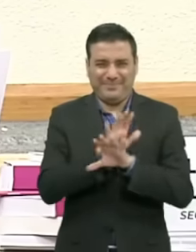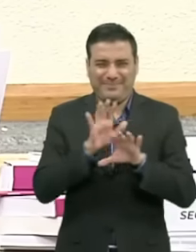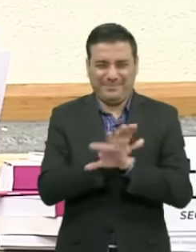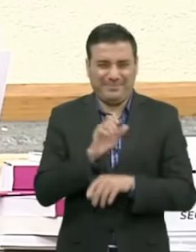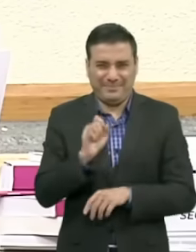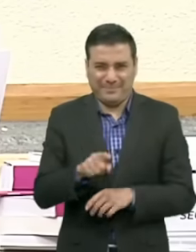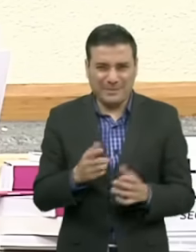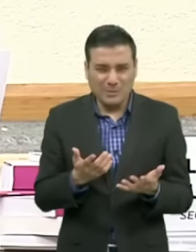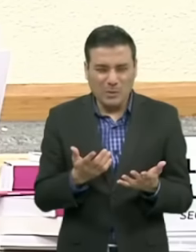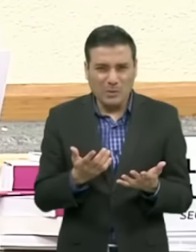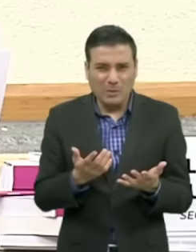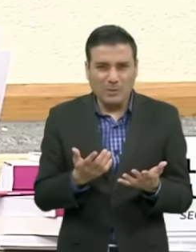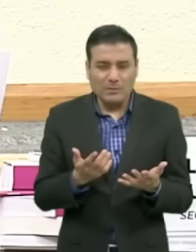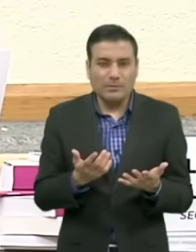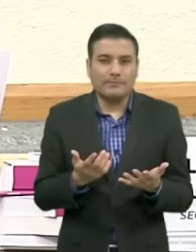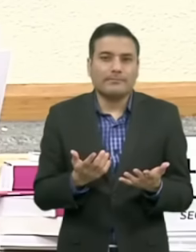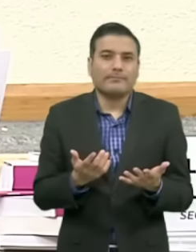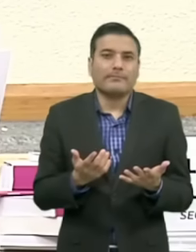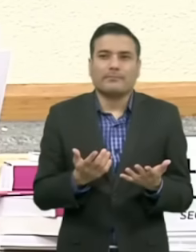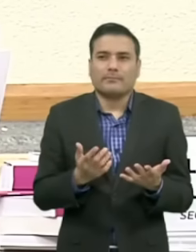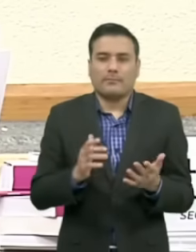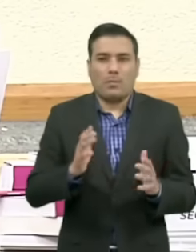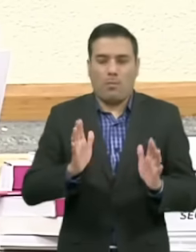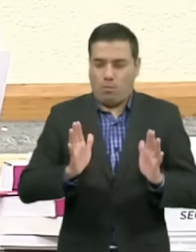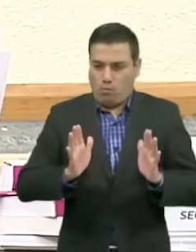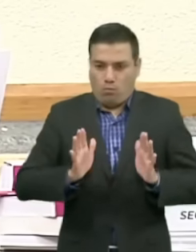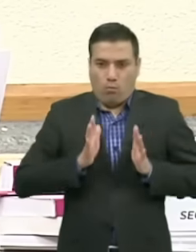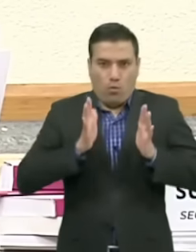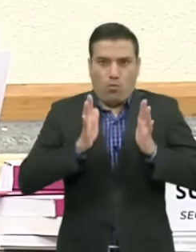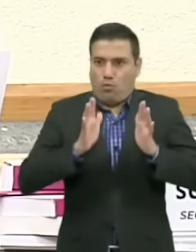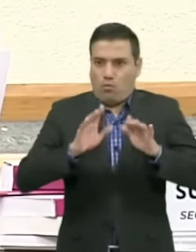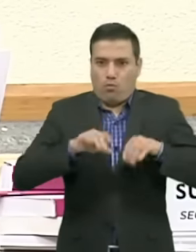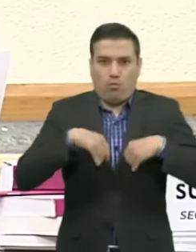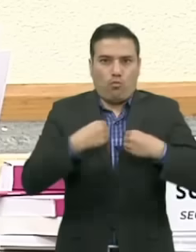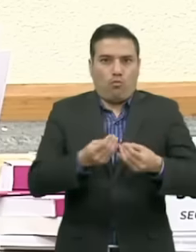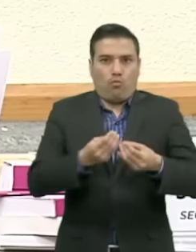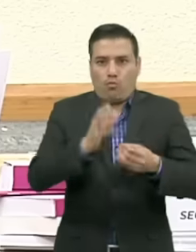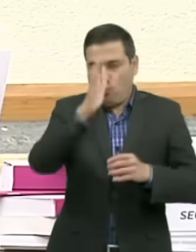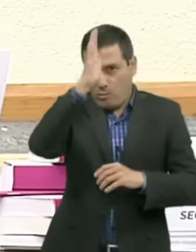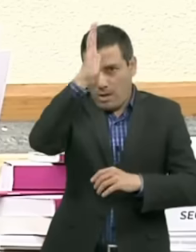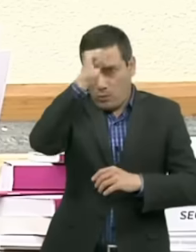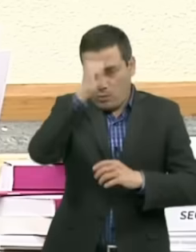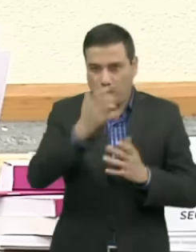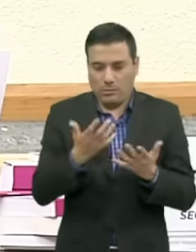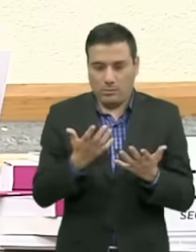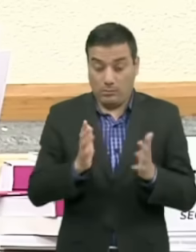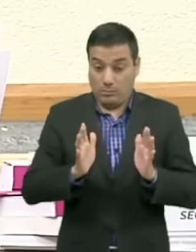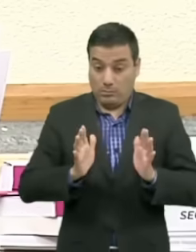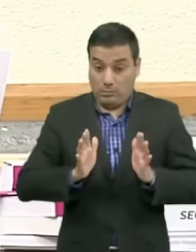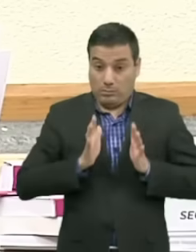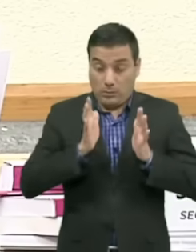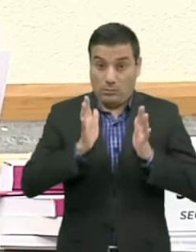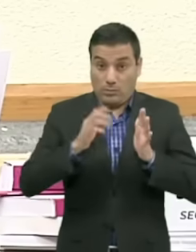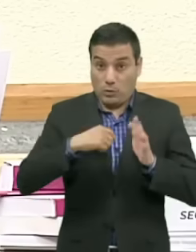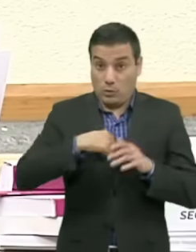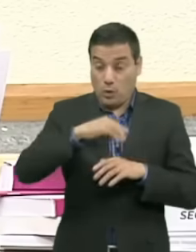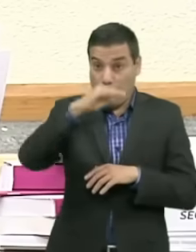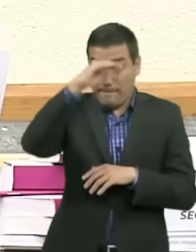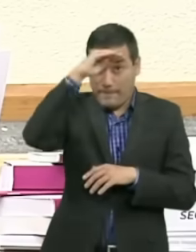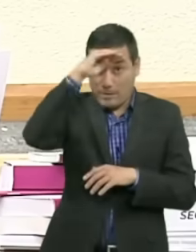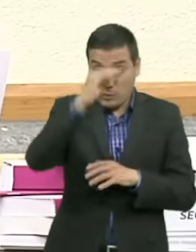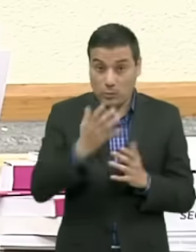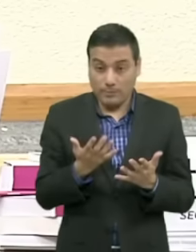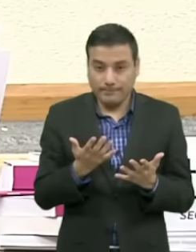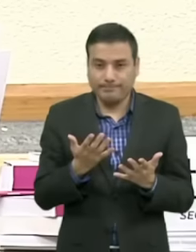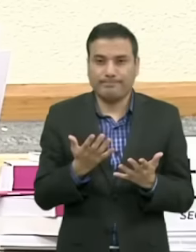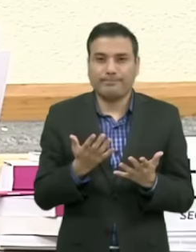Federación, aparece, sin previo aviso, este acuerdo en el orden del día. Me parece que no podemos criticar